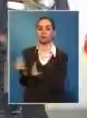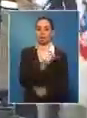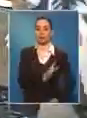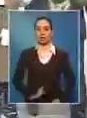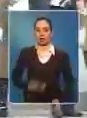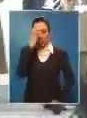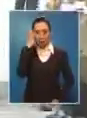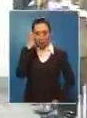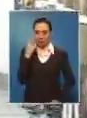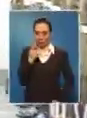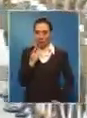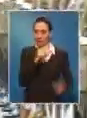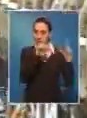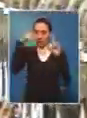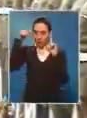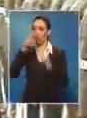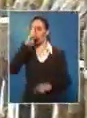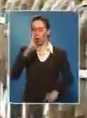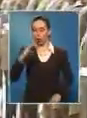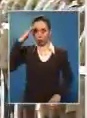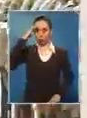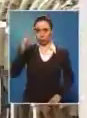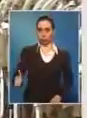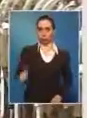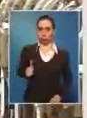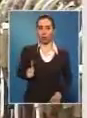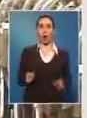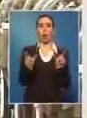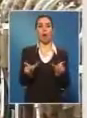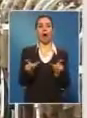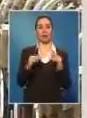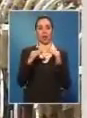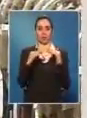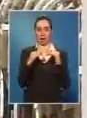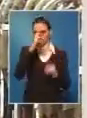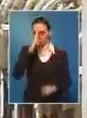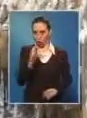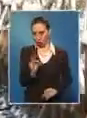Bachelet, recibiendo, como vemos en imágenes, los honores de la Guardia de Palacio, los honores de rigor.